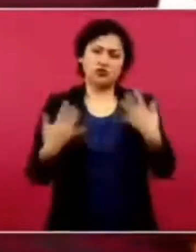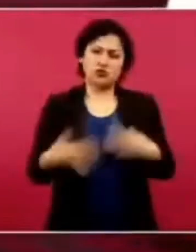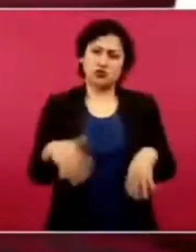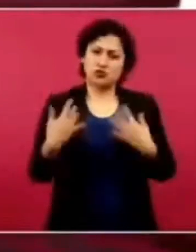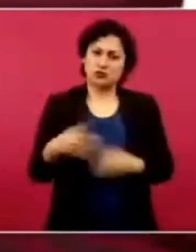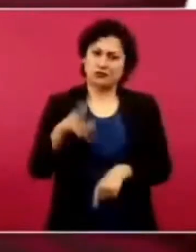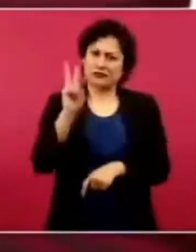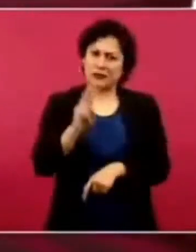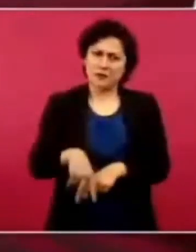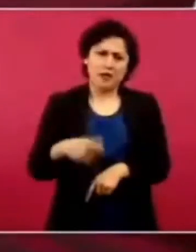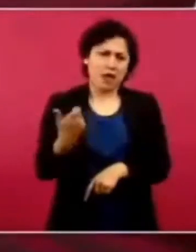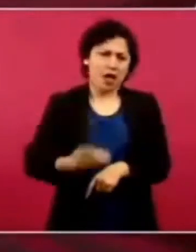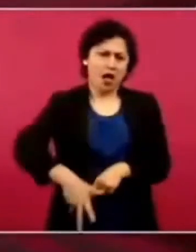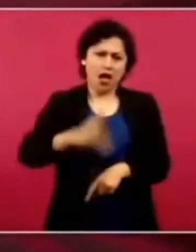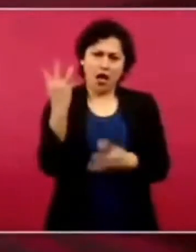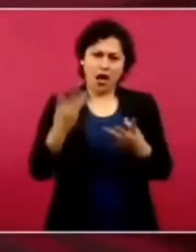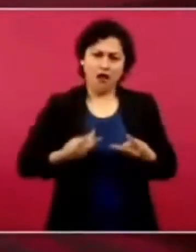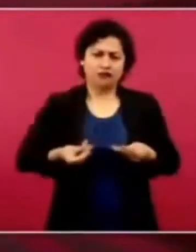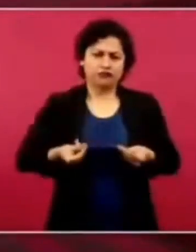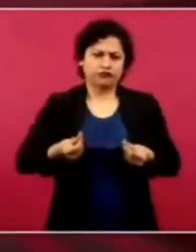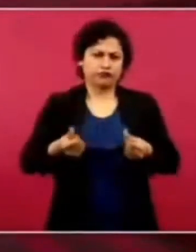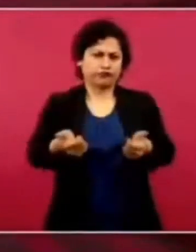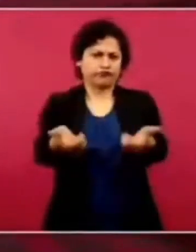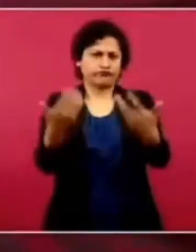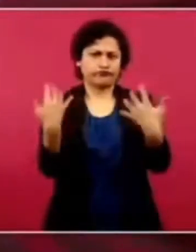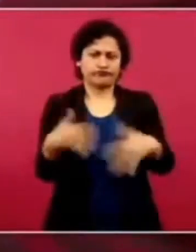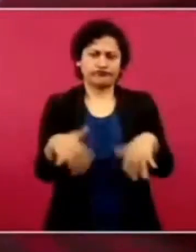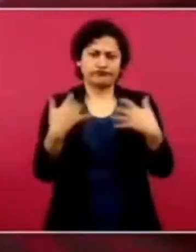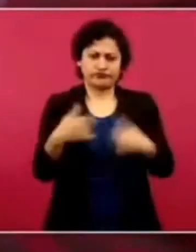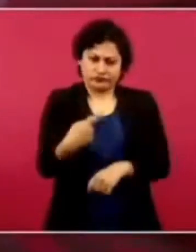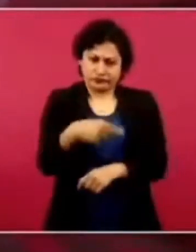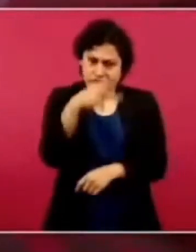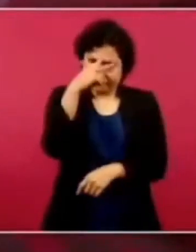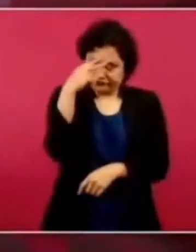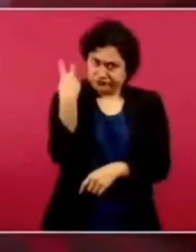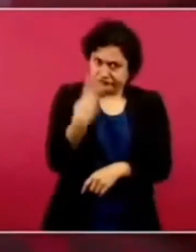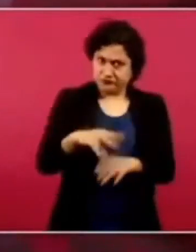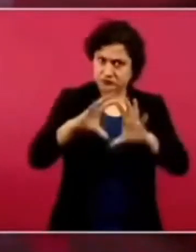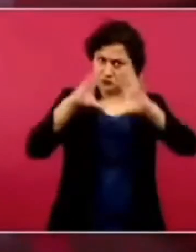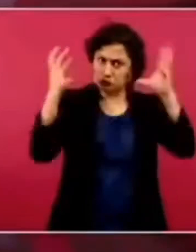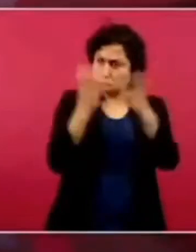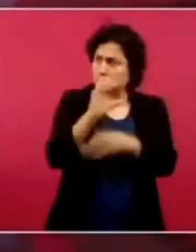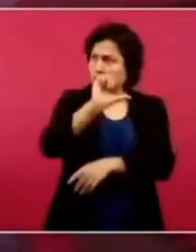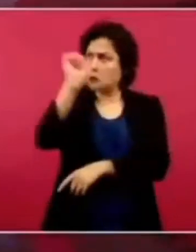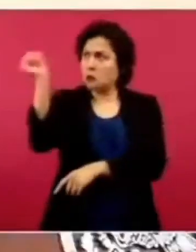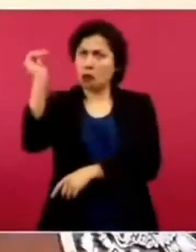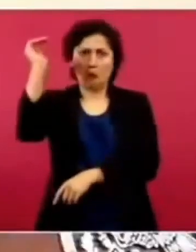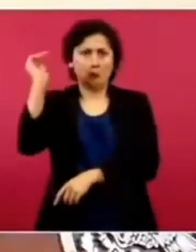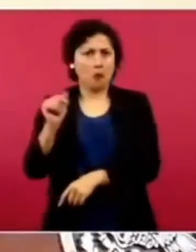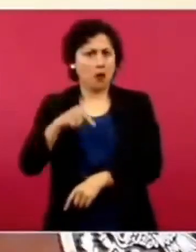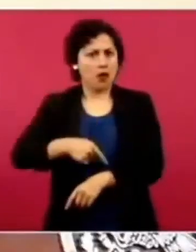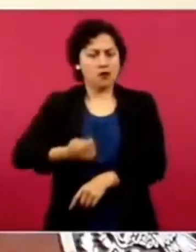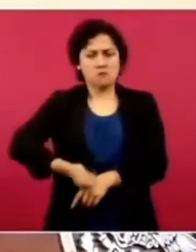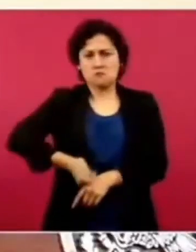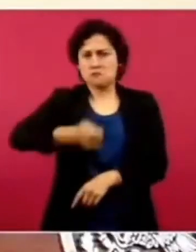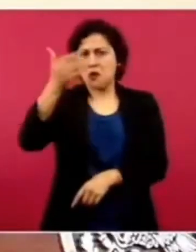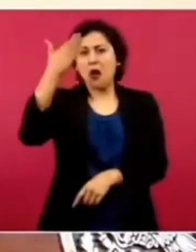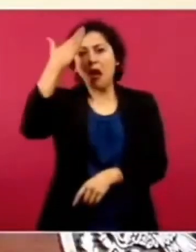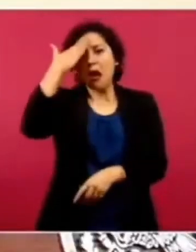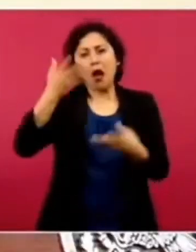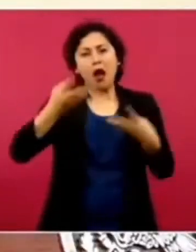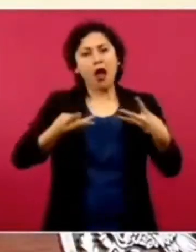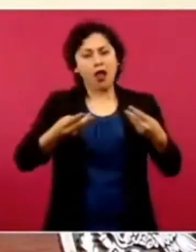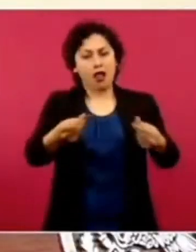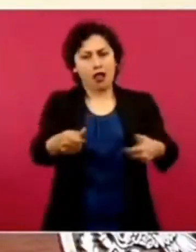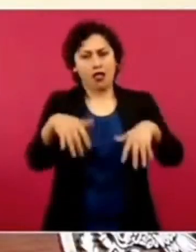caras del mundo las elecciones en nuestro país Los sueldos elevadísimos